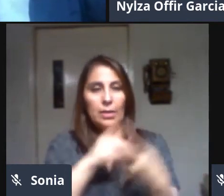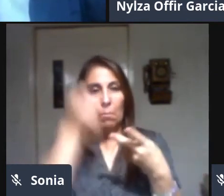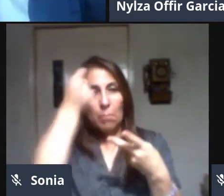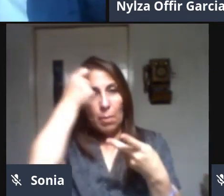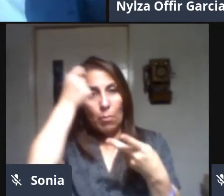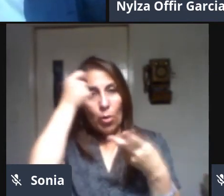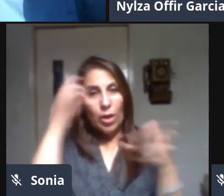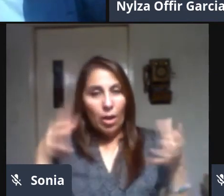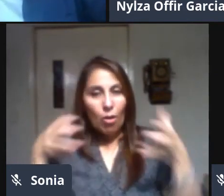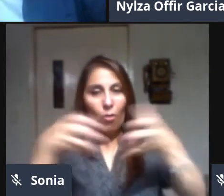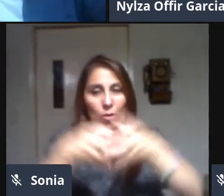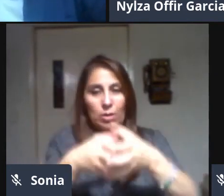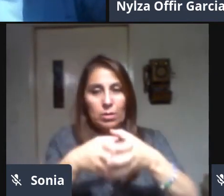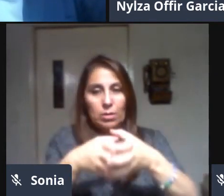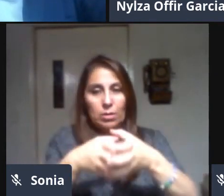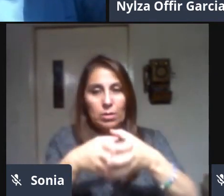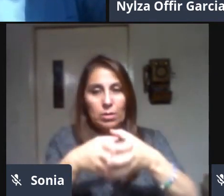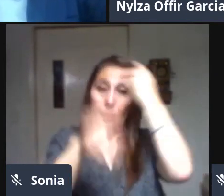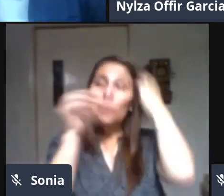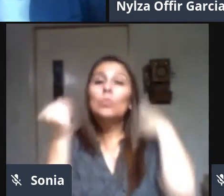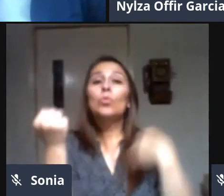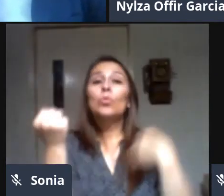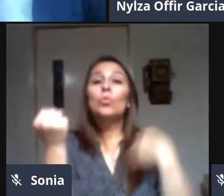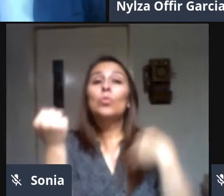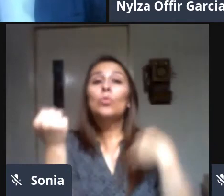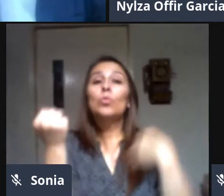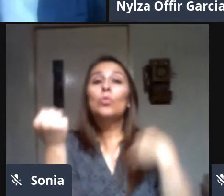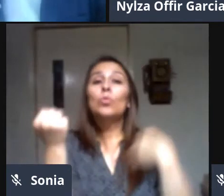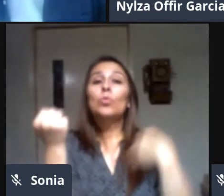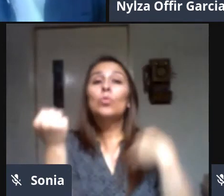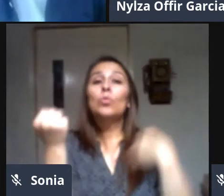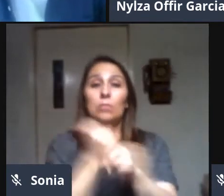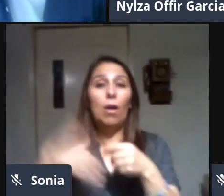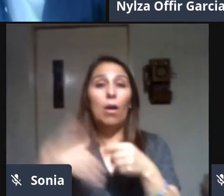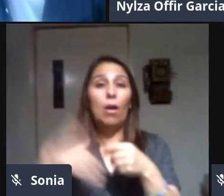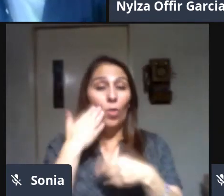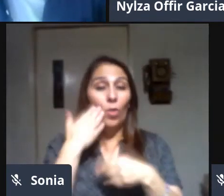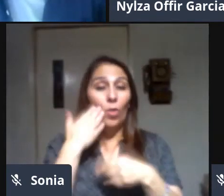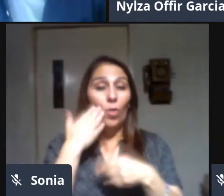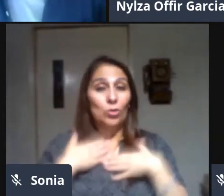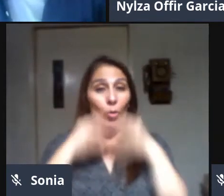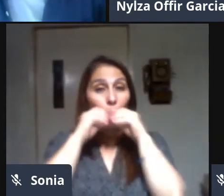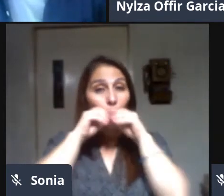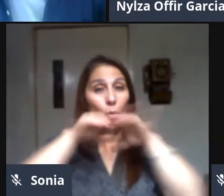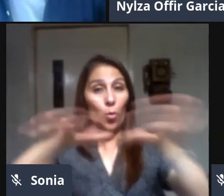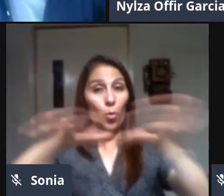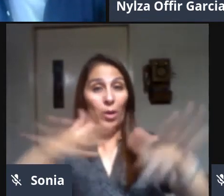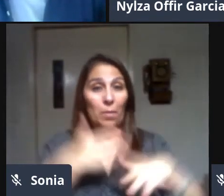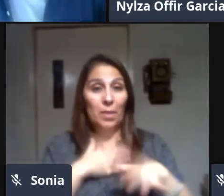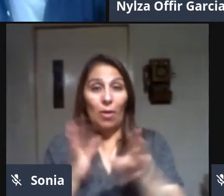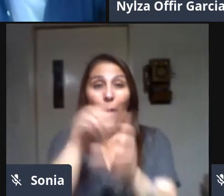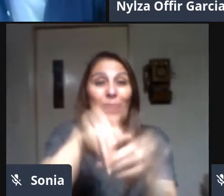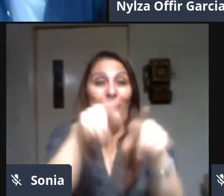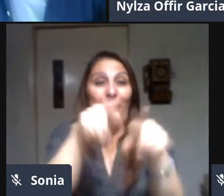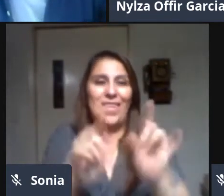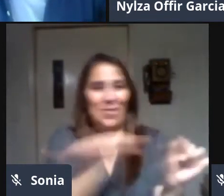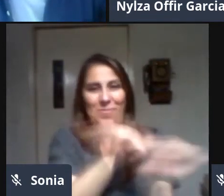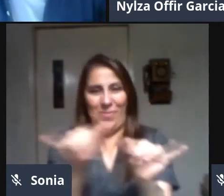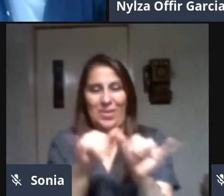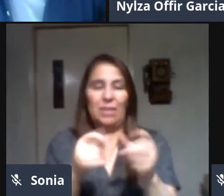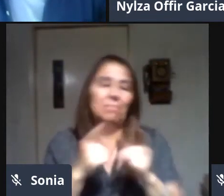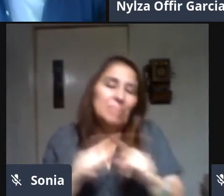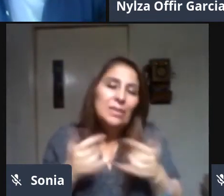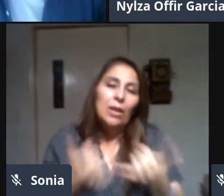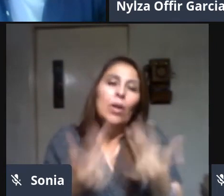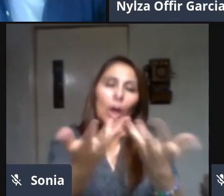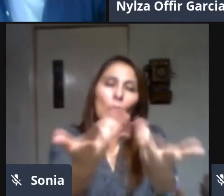mucho en eso cuando yo publiqué la mía la metes en ese canon pero por ahora ve contándonos justamente